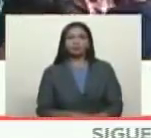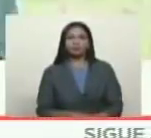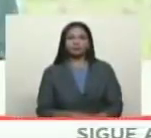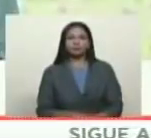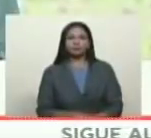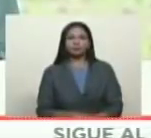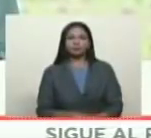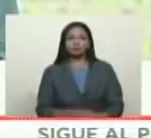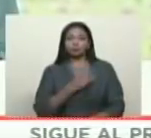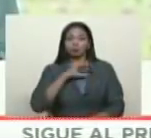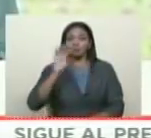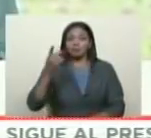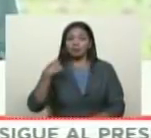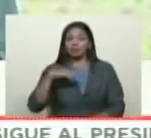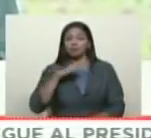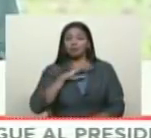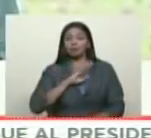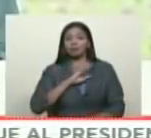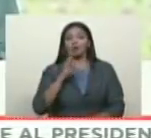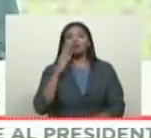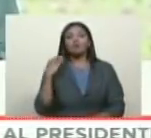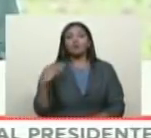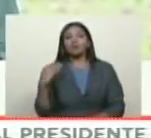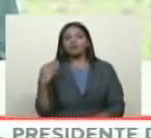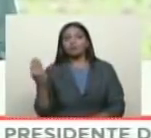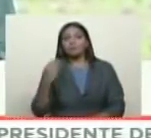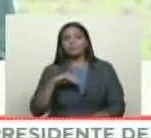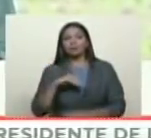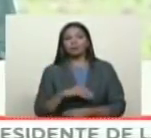Una patria que tiene esta juventud